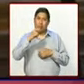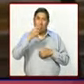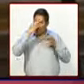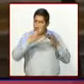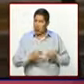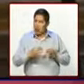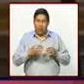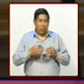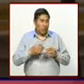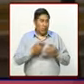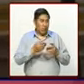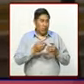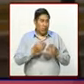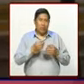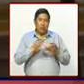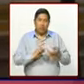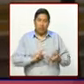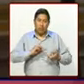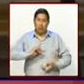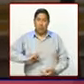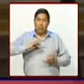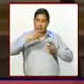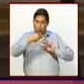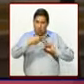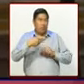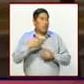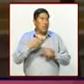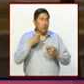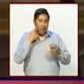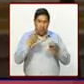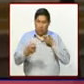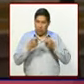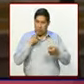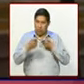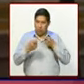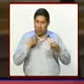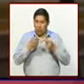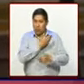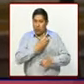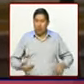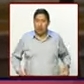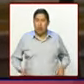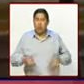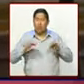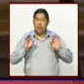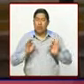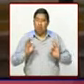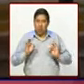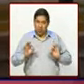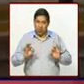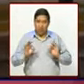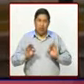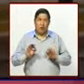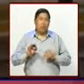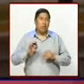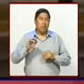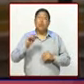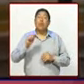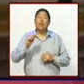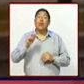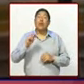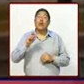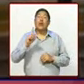que precisamente por sucesión tendría que tomar la Asamblea Legislativa como presidente nato Andrónico Rodríguez.